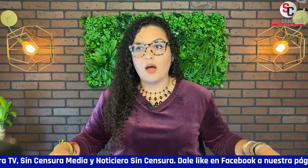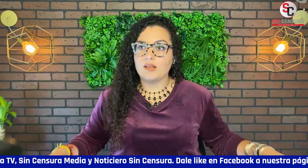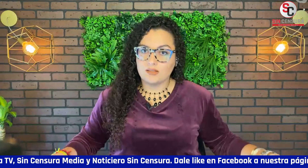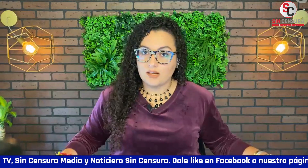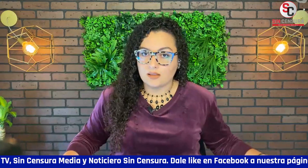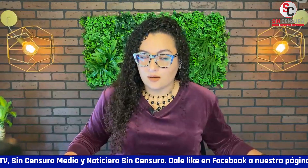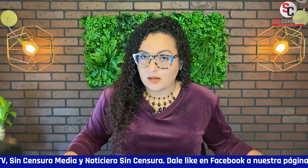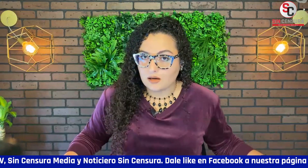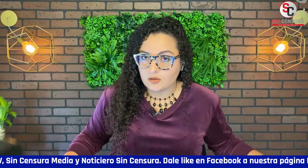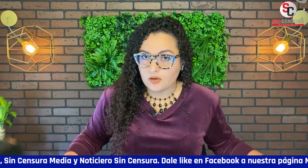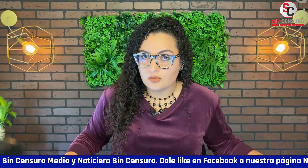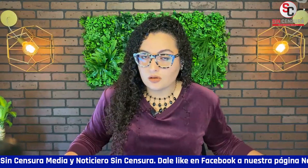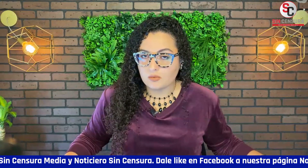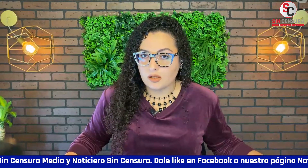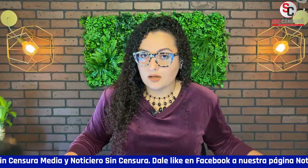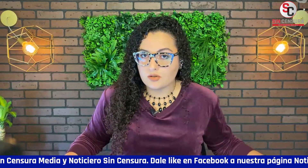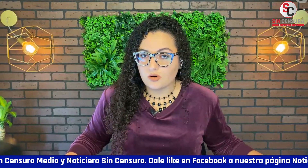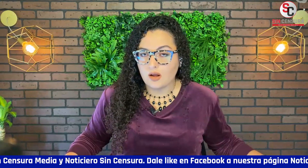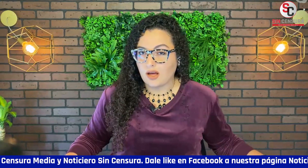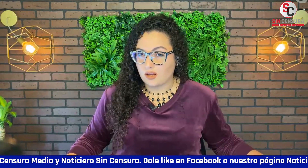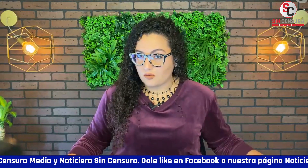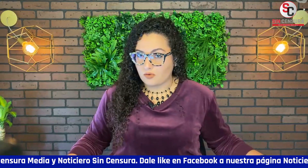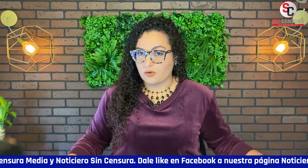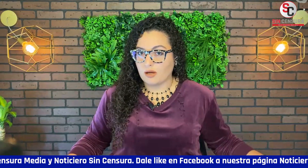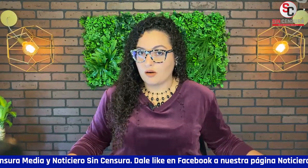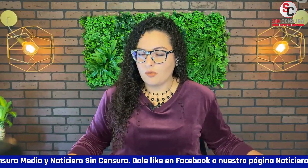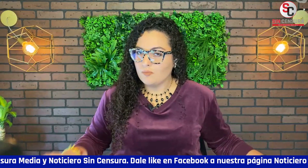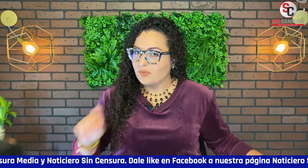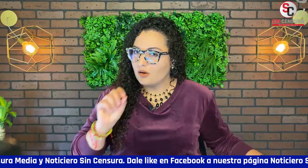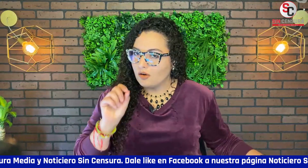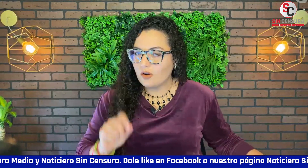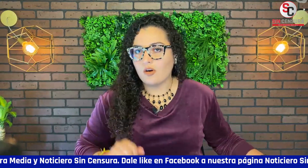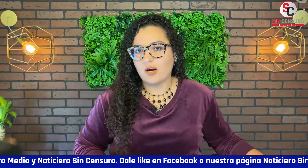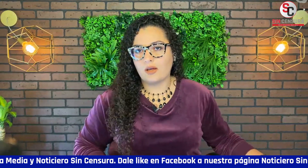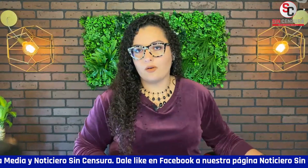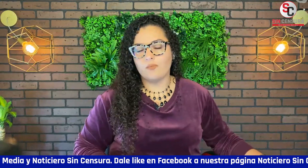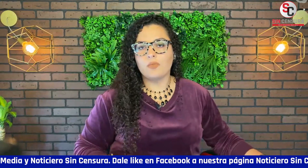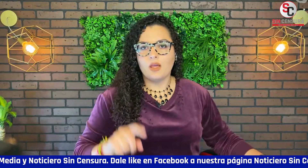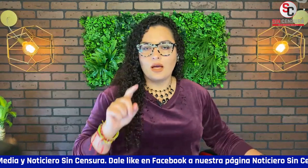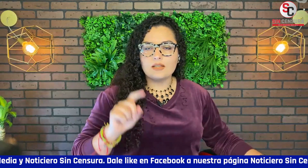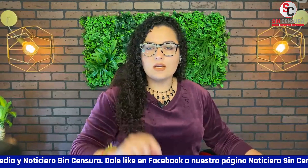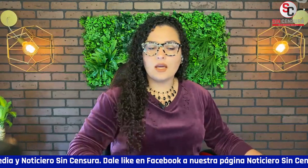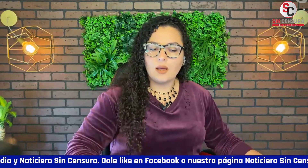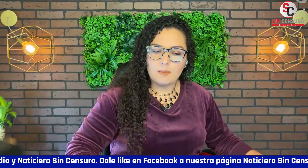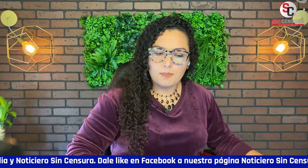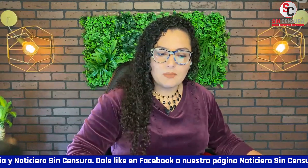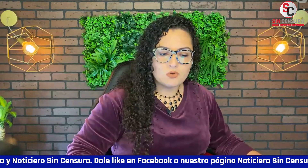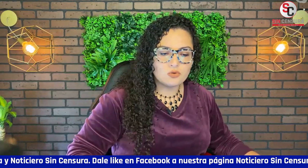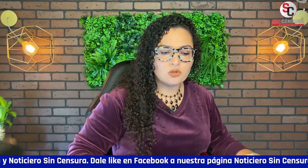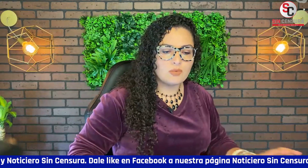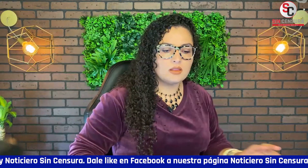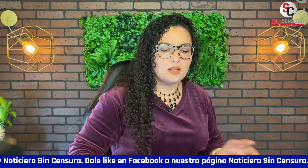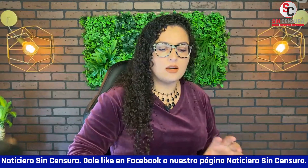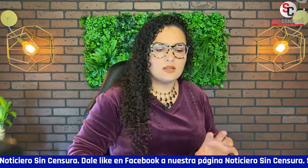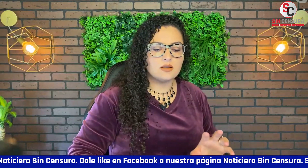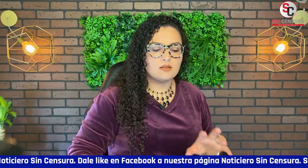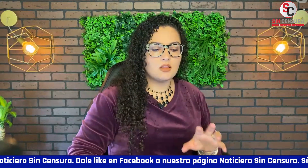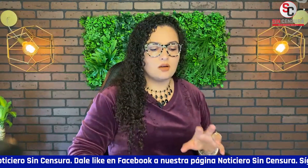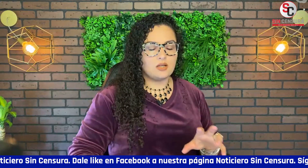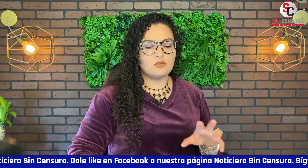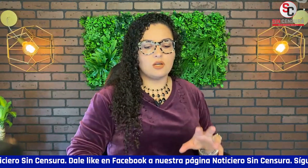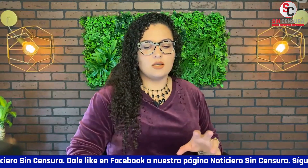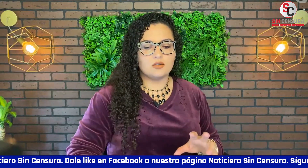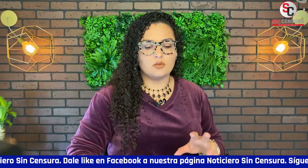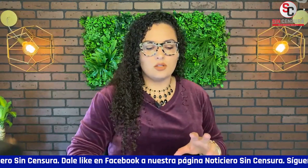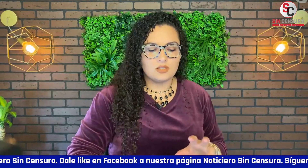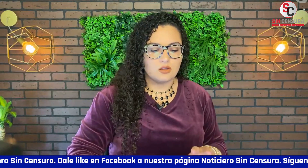Pero, ¿se atreverán los medios de comunicación a informarlo? No lo creo. Así que vamos justamente a darle sentido